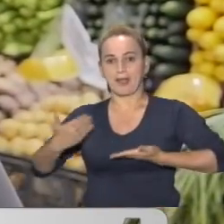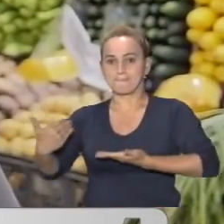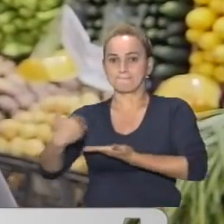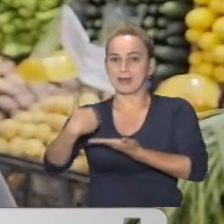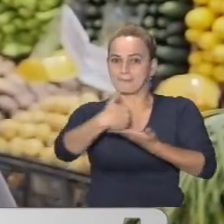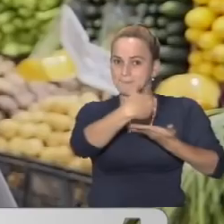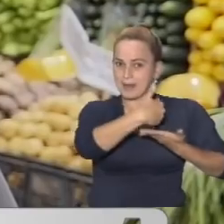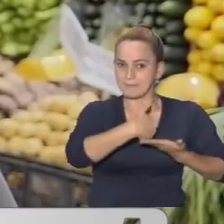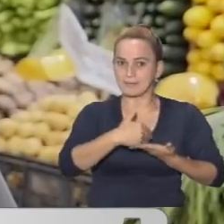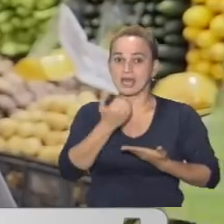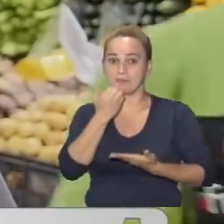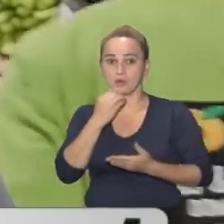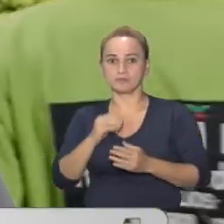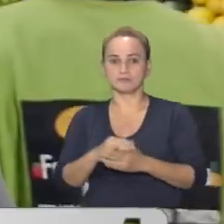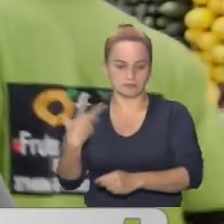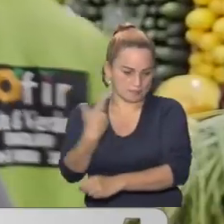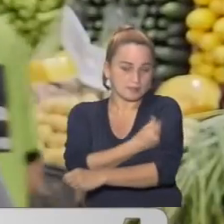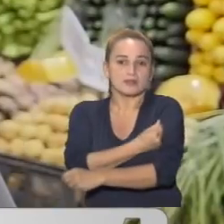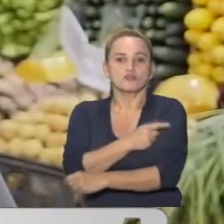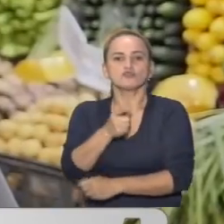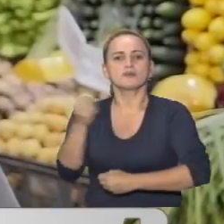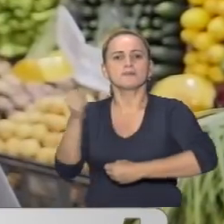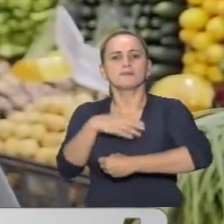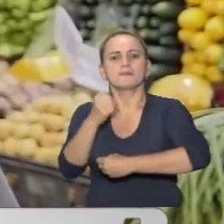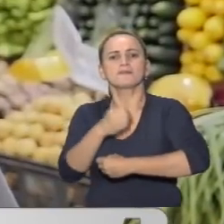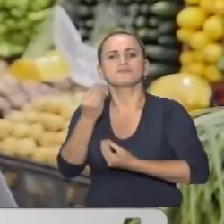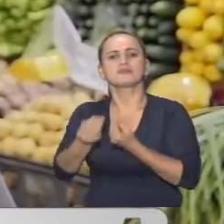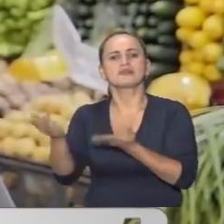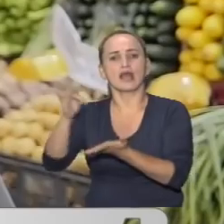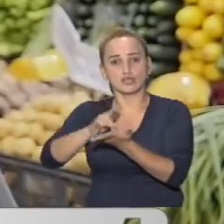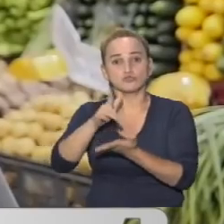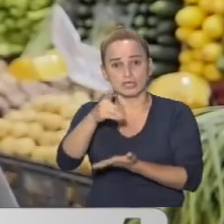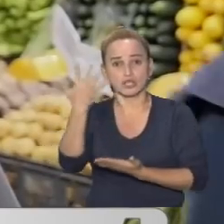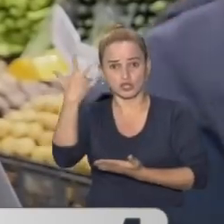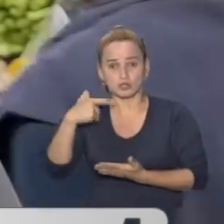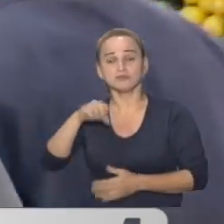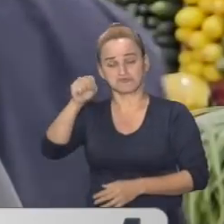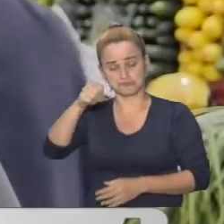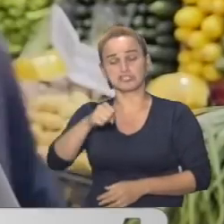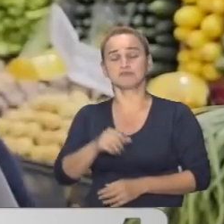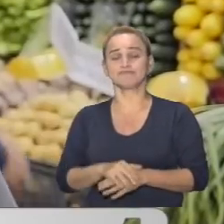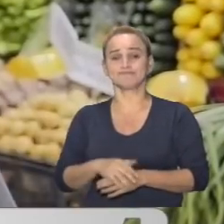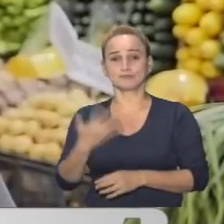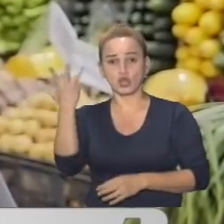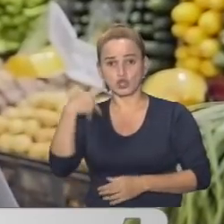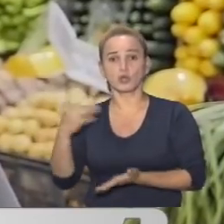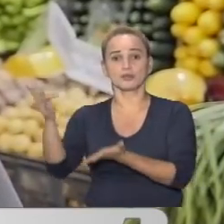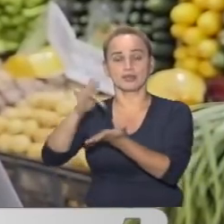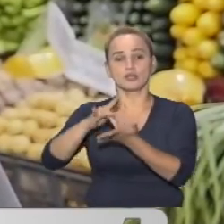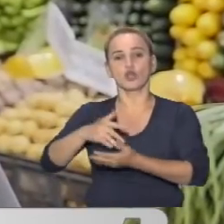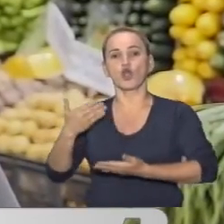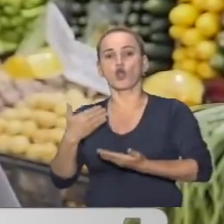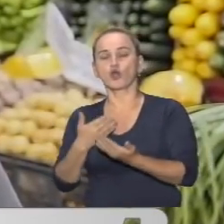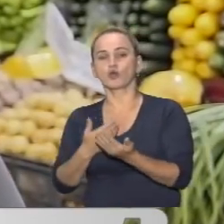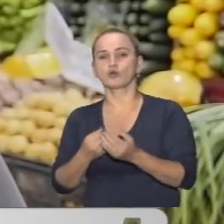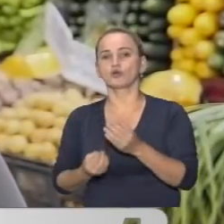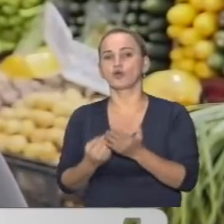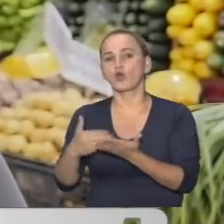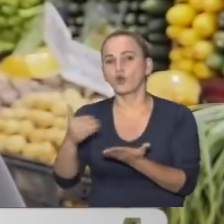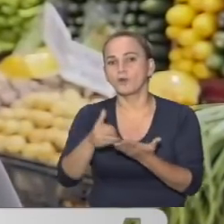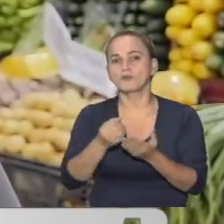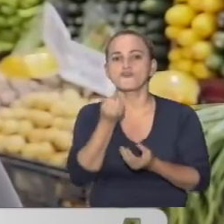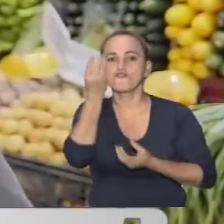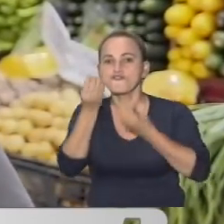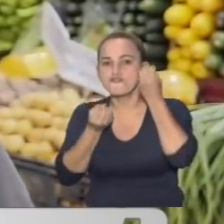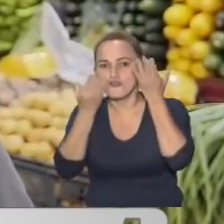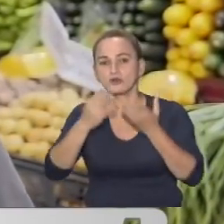vacunado. ¿Y por qué asiste usted a la Plaza Palo Quemado? ¿Es asistente frecuente? Sí, claro, sí señora. Compro flores,